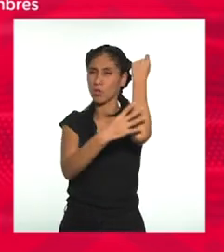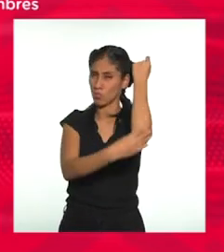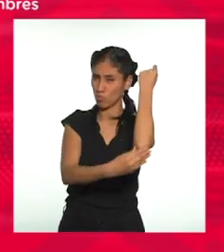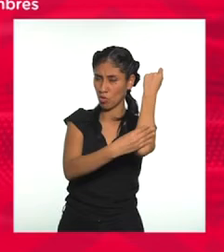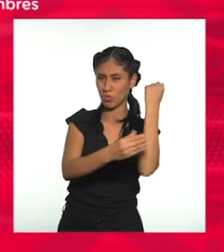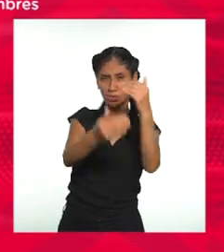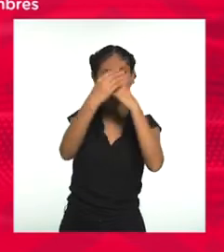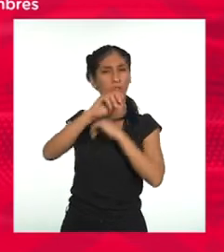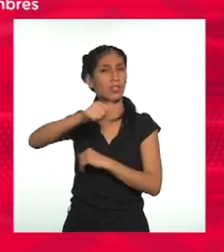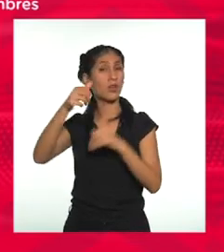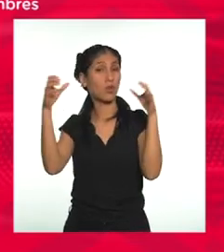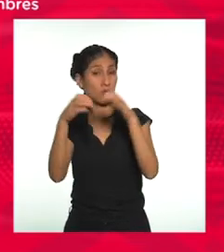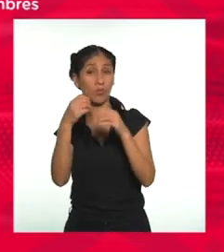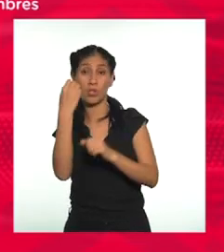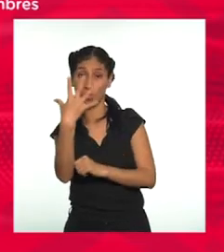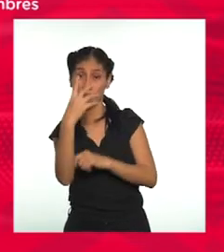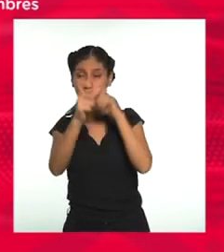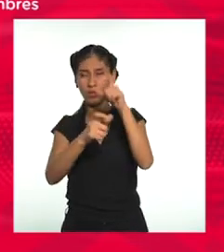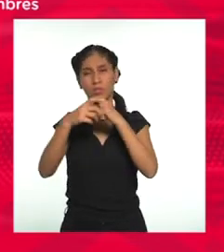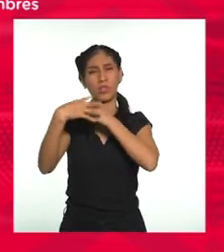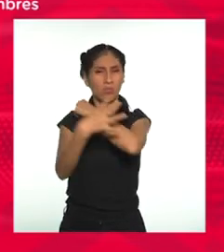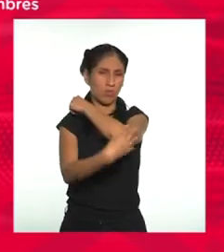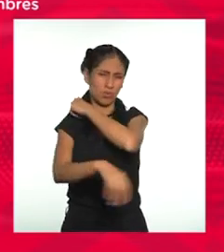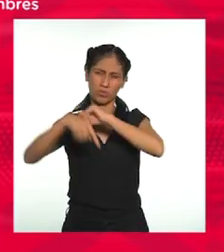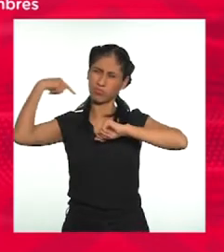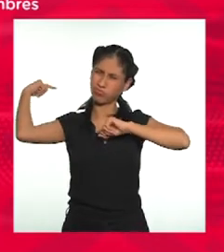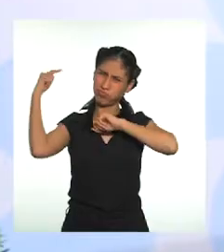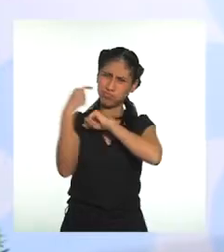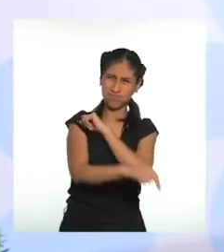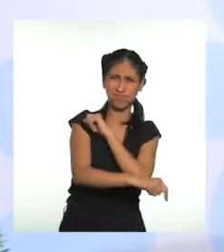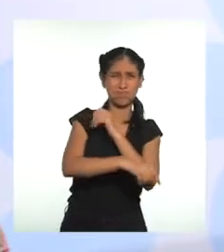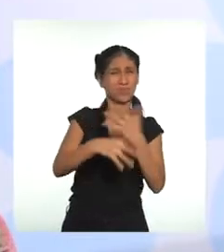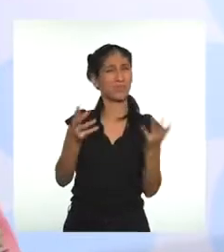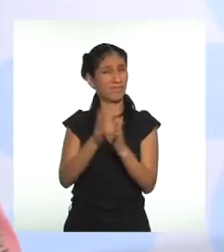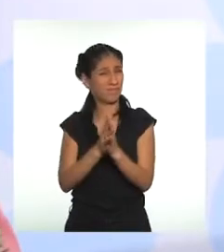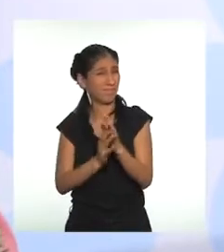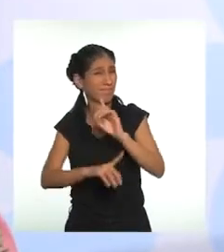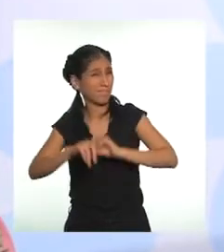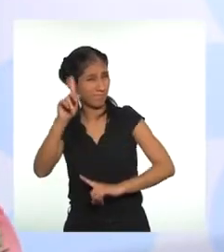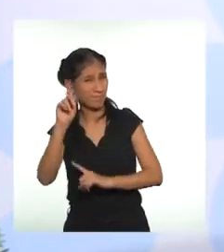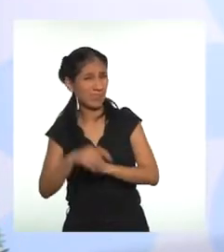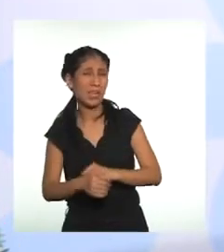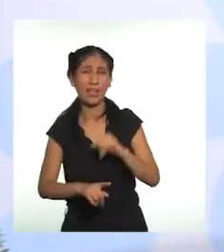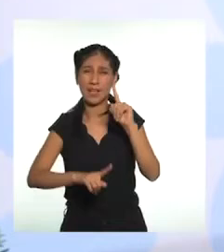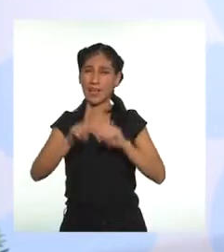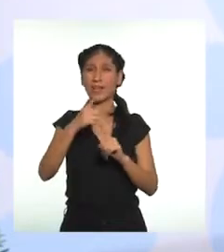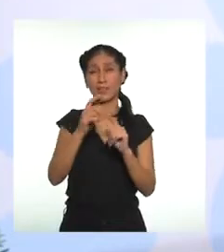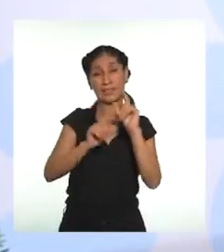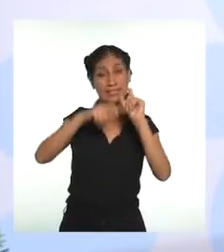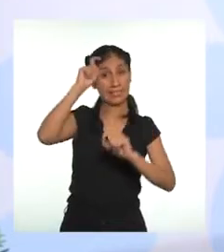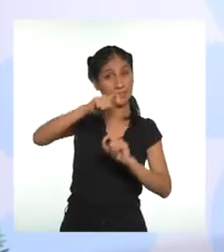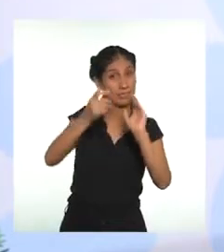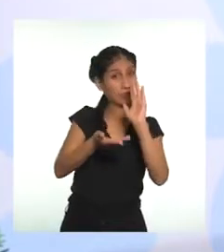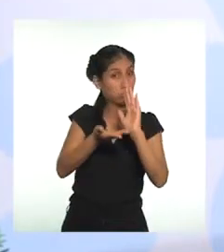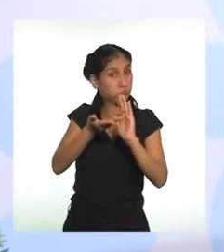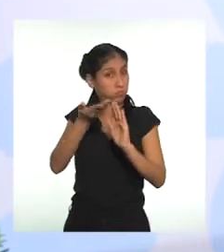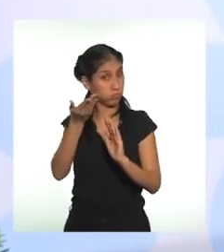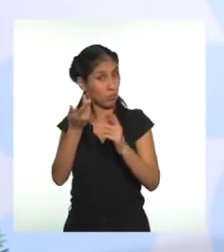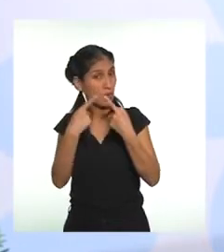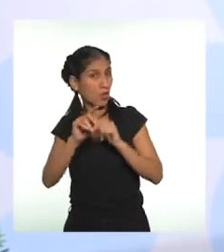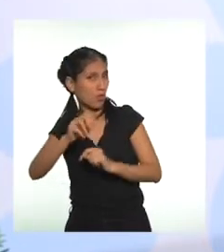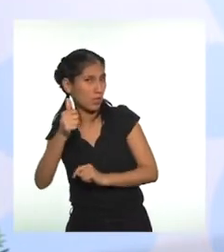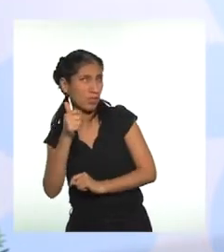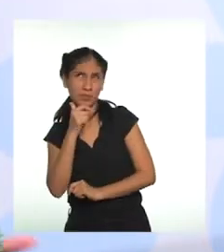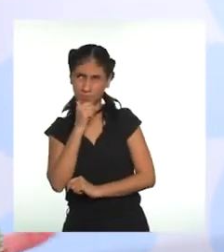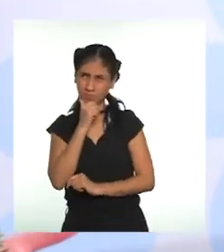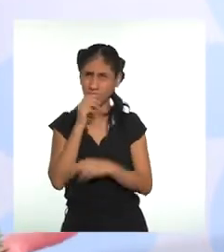pobreza y 5 en pobreza extrema. Hay cifras que aún deben mejorar, pero otras